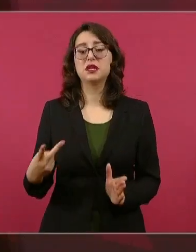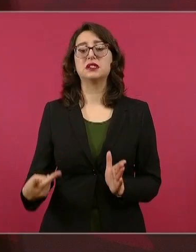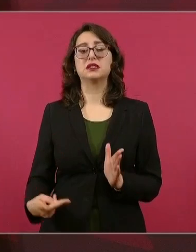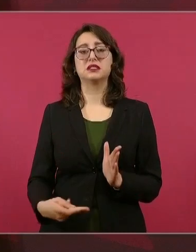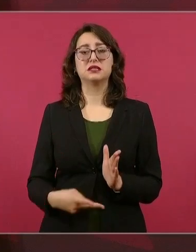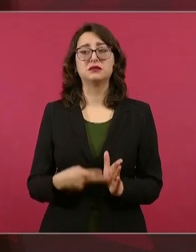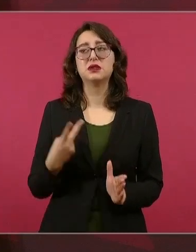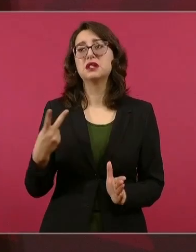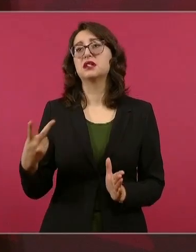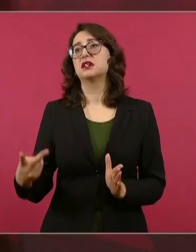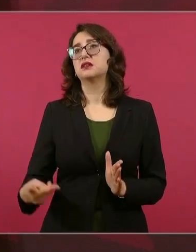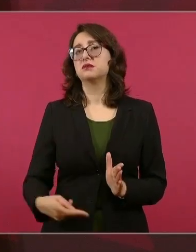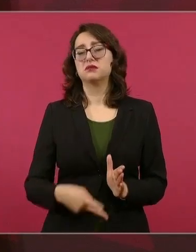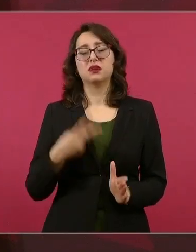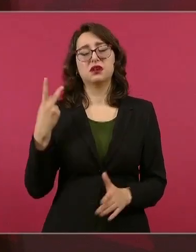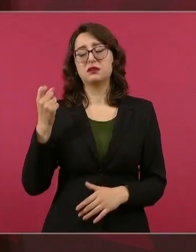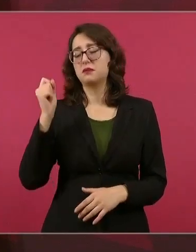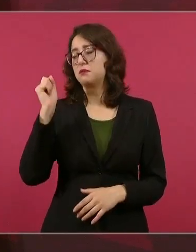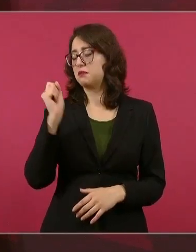la aclaración de que